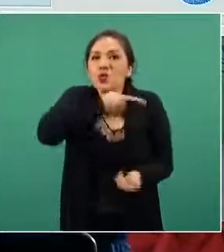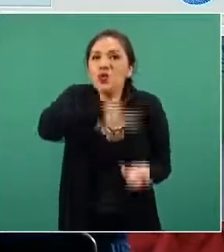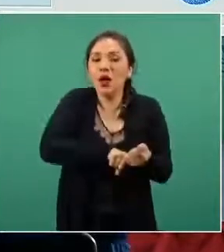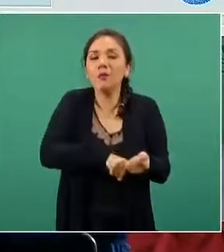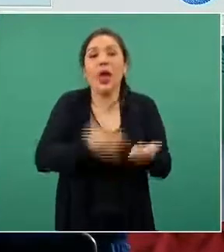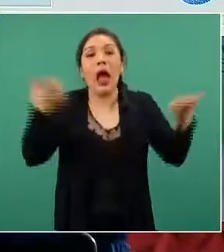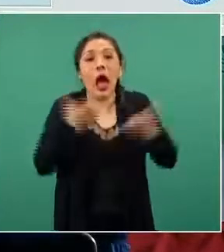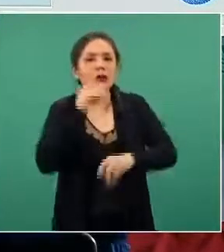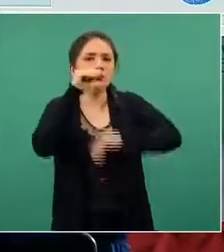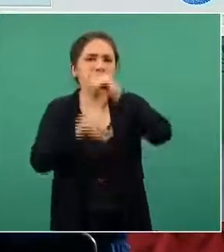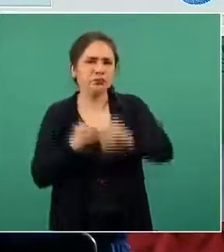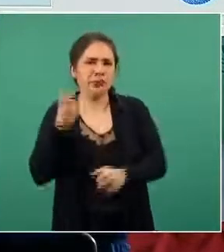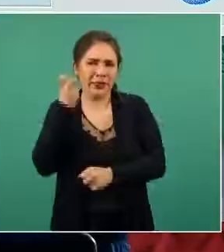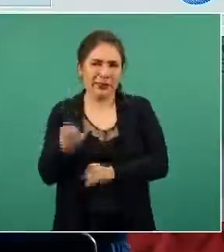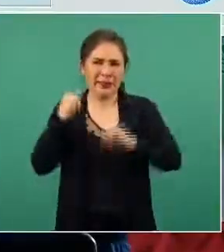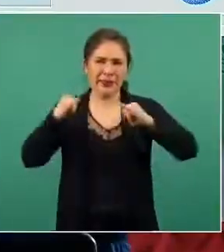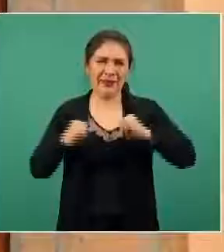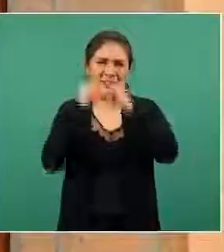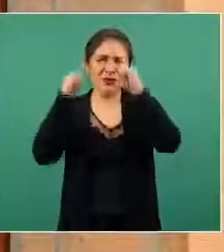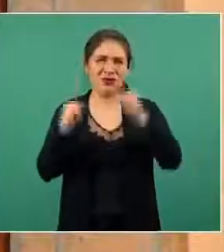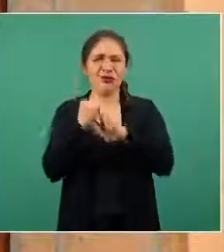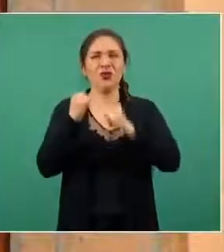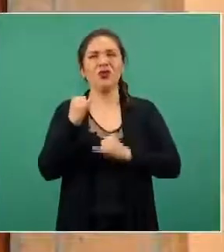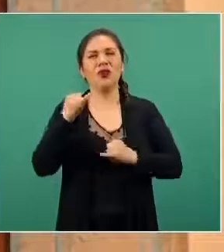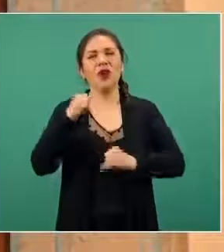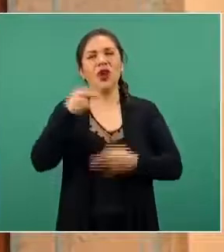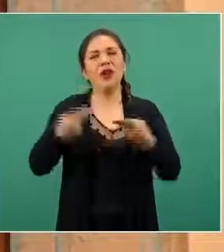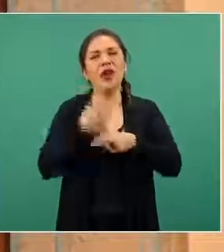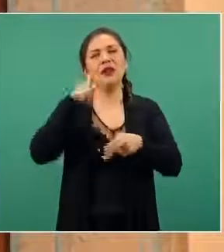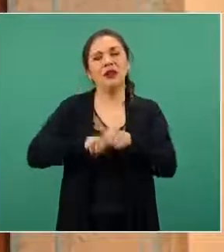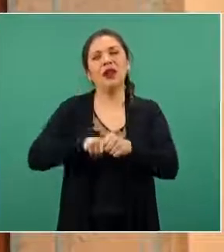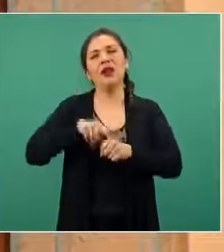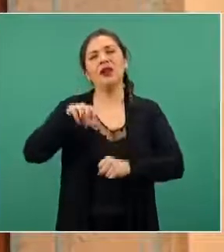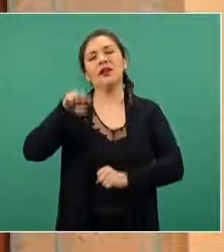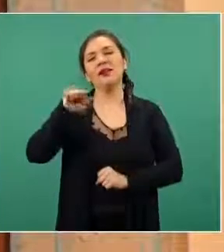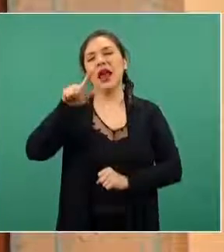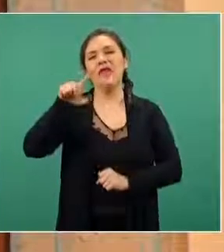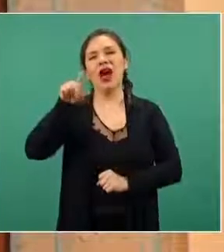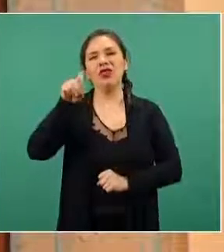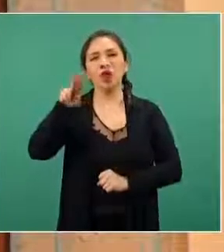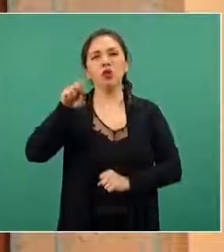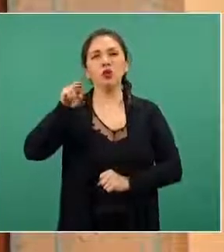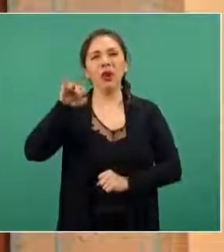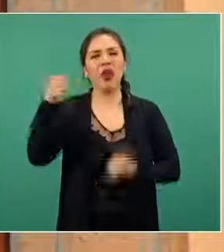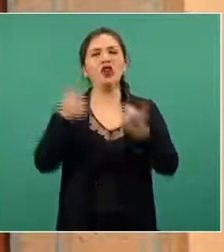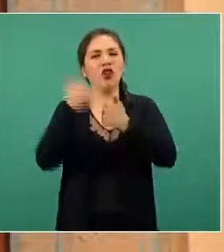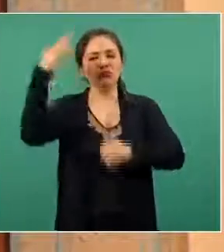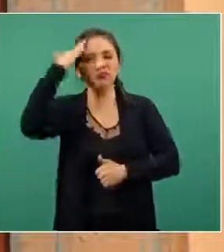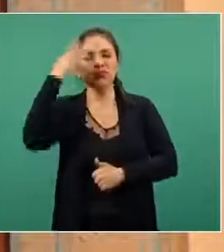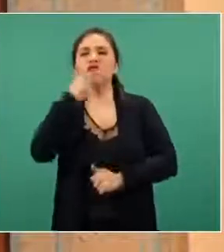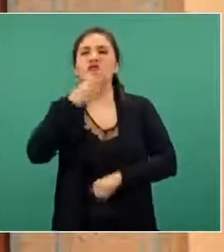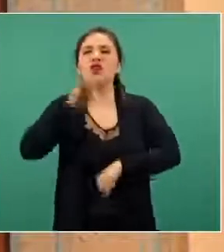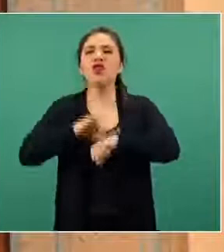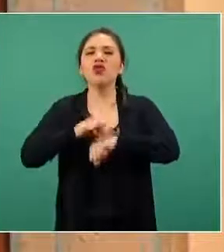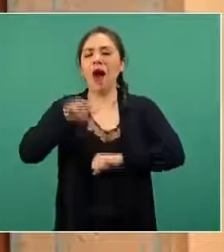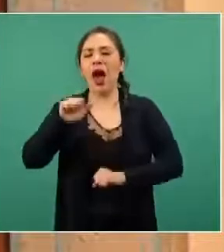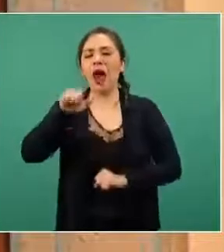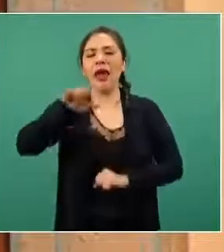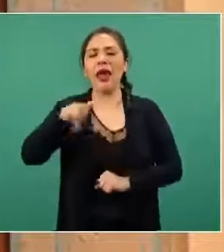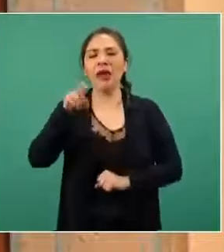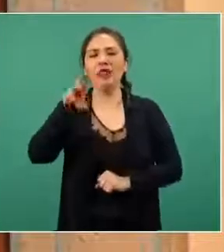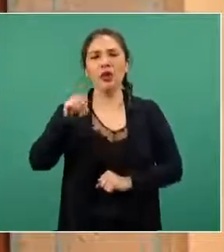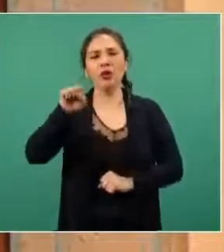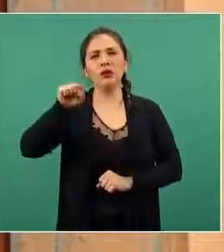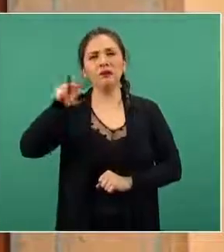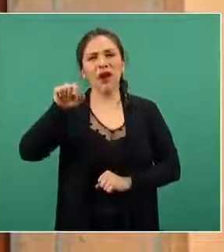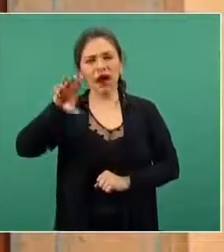esta plataforma en conjunto con el Instituto Nacional de Ciencias Médicas y Nutrición Salvador Subirán, bajo el liderazgo del doctor Alejandro Sbarch, en su momento